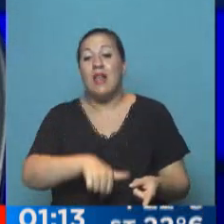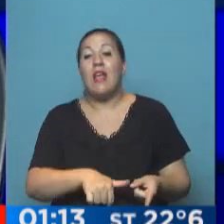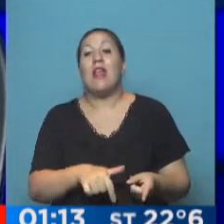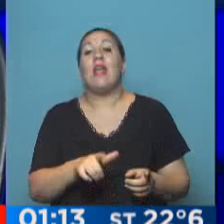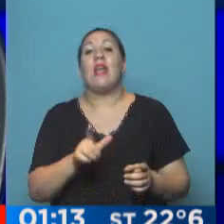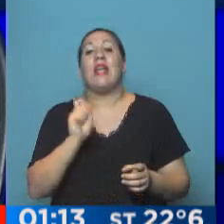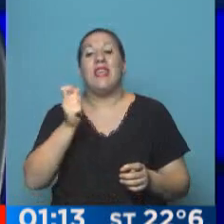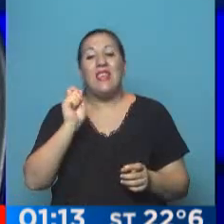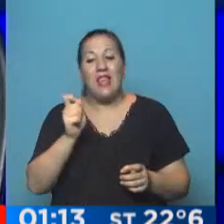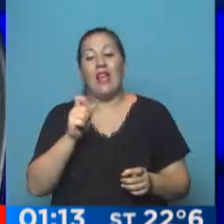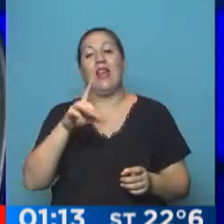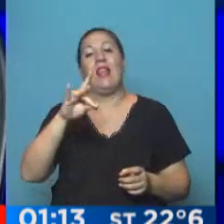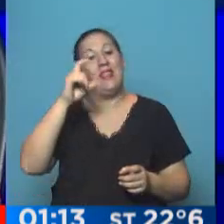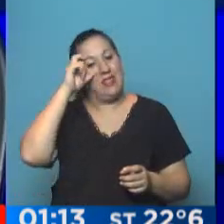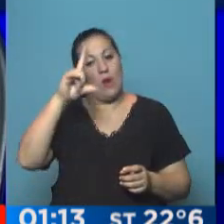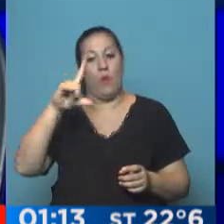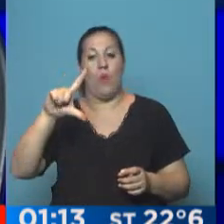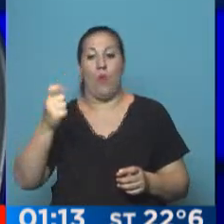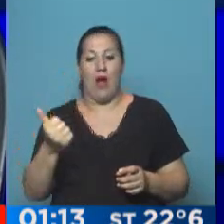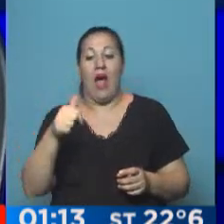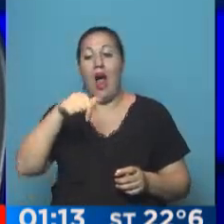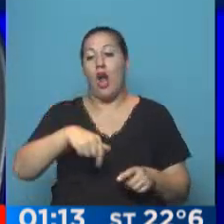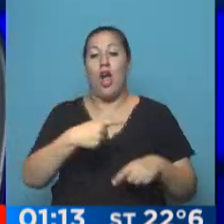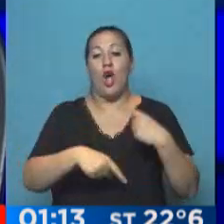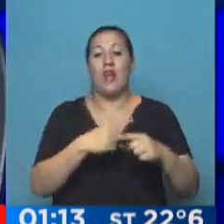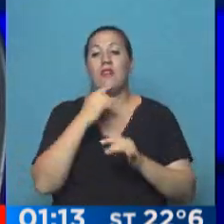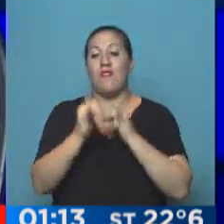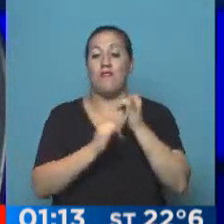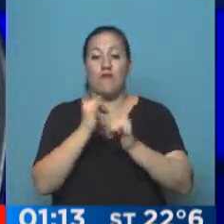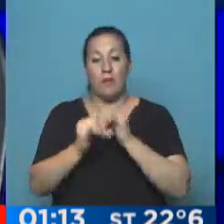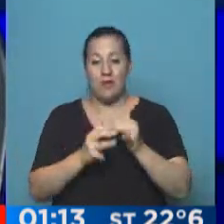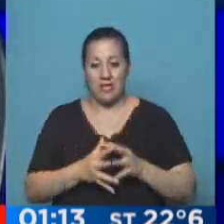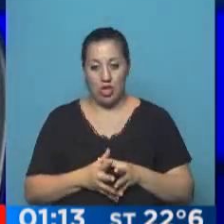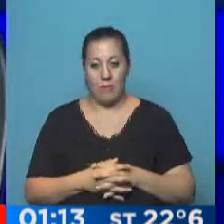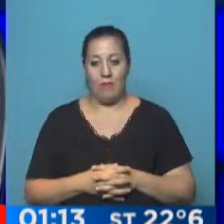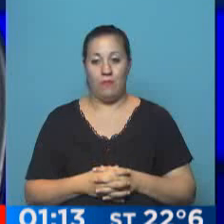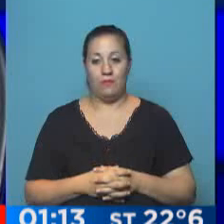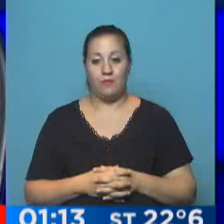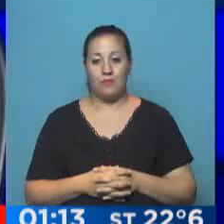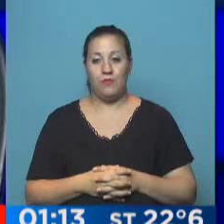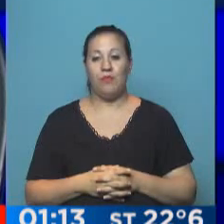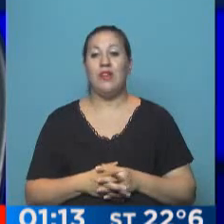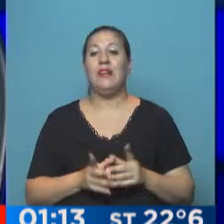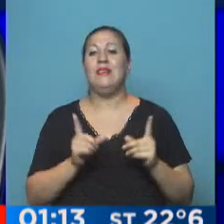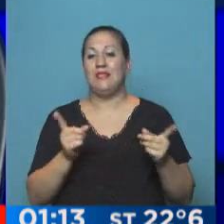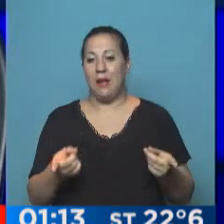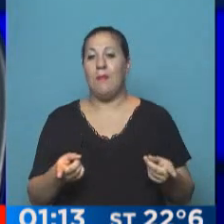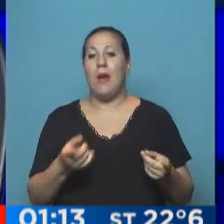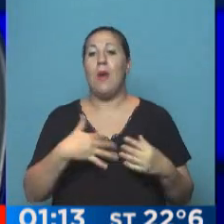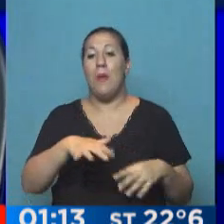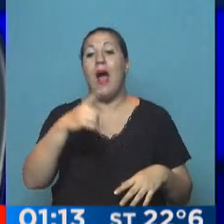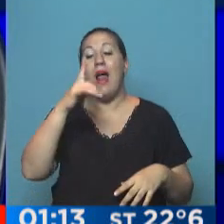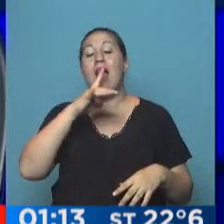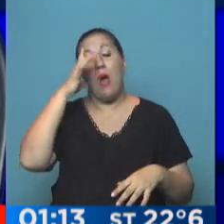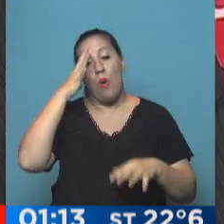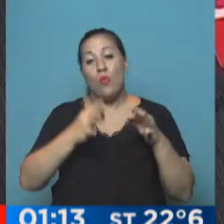finalmente Eduardo De Luca. Vamos a continuar nosotros ahora con la información. Nos llevamos con algo que también va a terminar en la justicia,